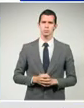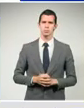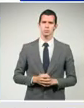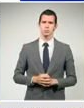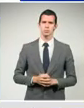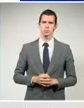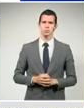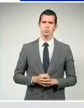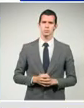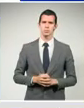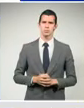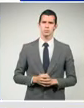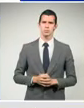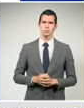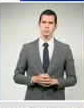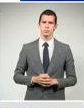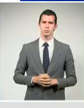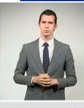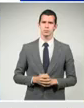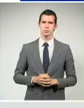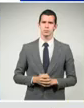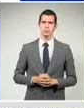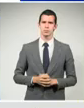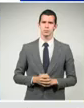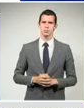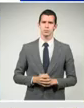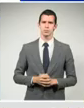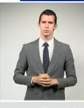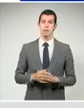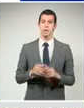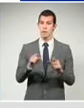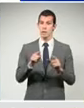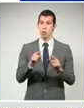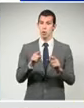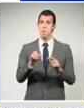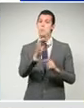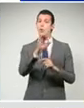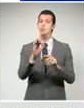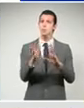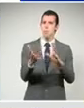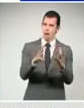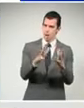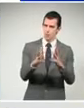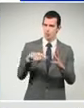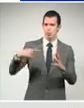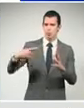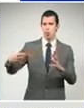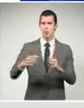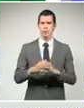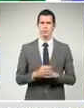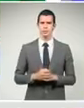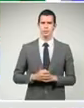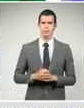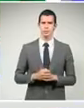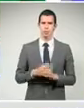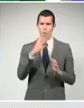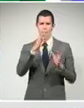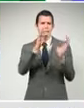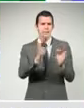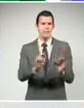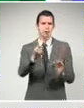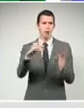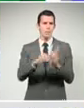casos cada día, como promedio. Reitero, muy elevado, mucho